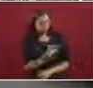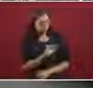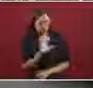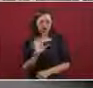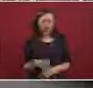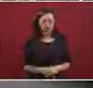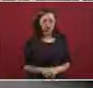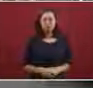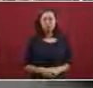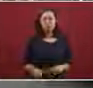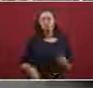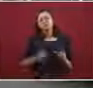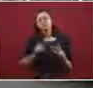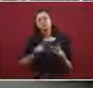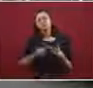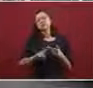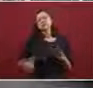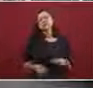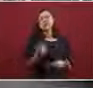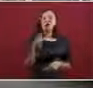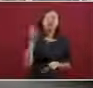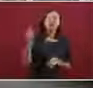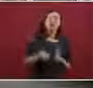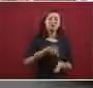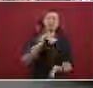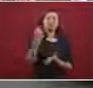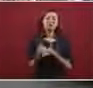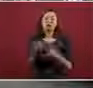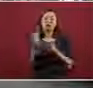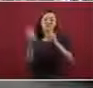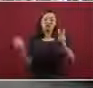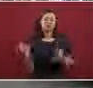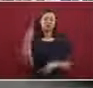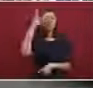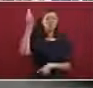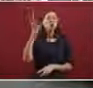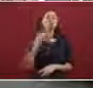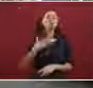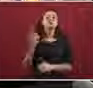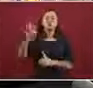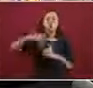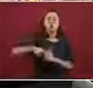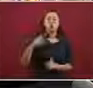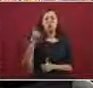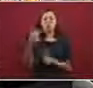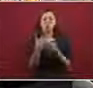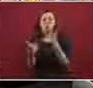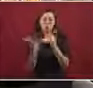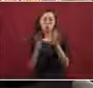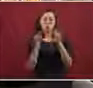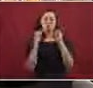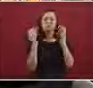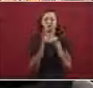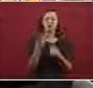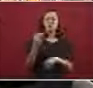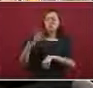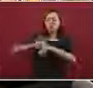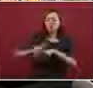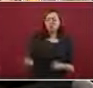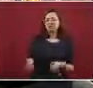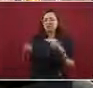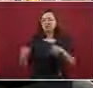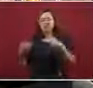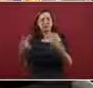Y por otro lado, preguntarle, hay un caso en Tamaulipas con gasolineros porque hay amenazas de parte de un cártel allá que no les permiten vender gasolina a